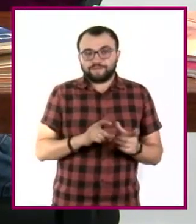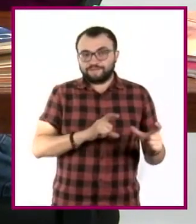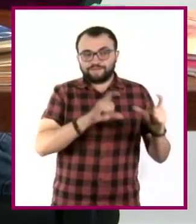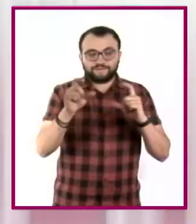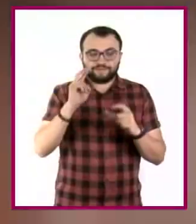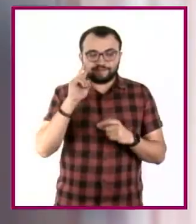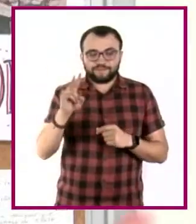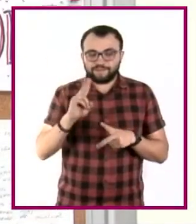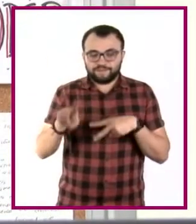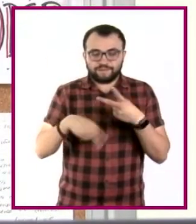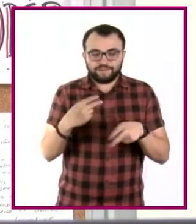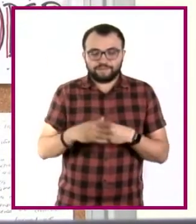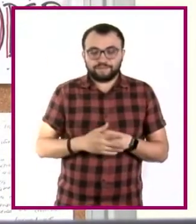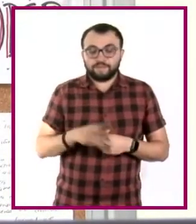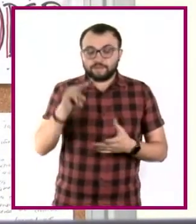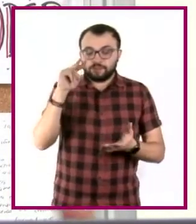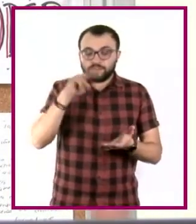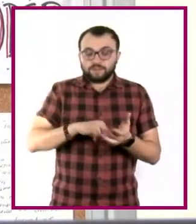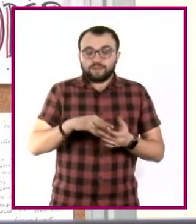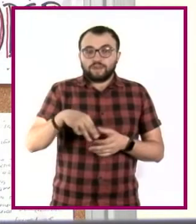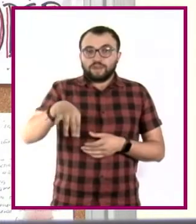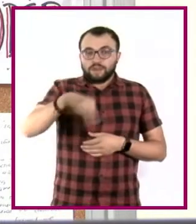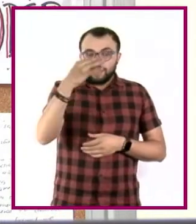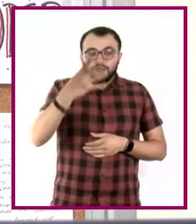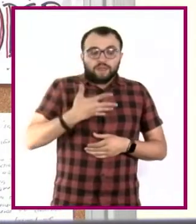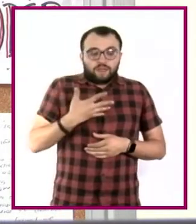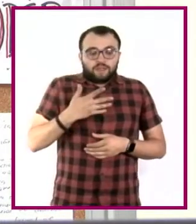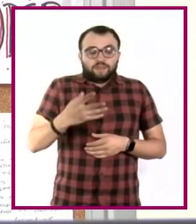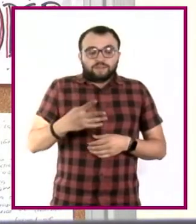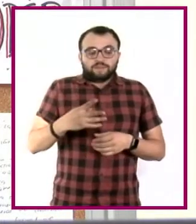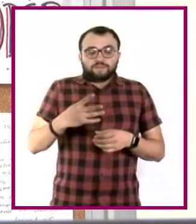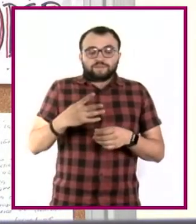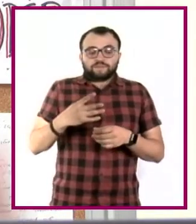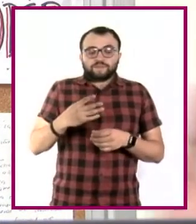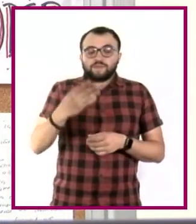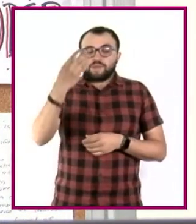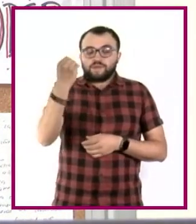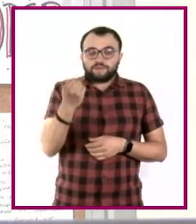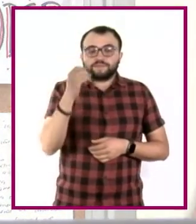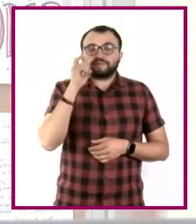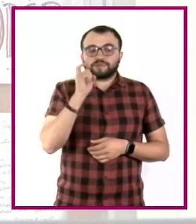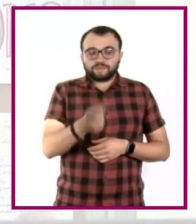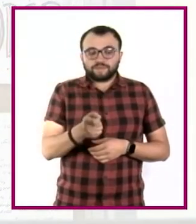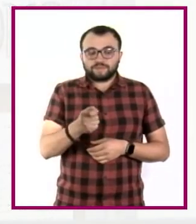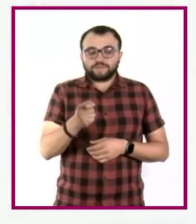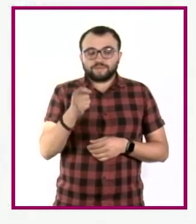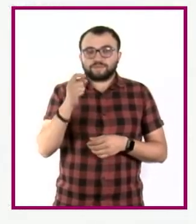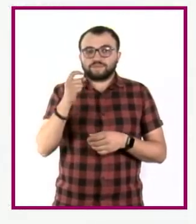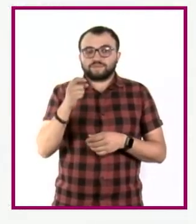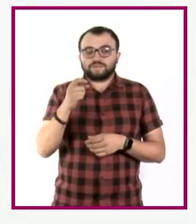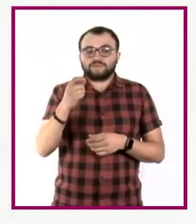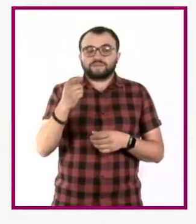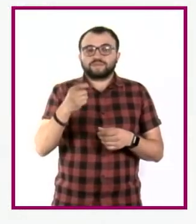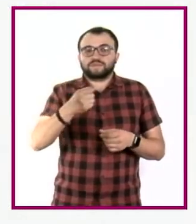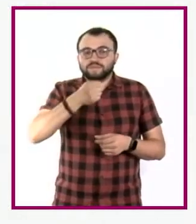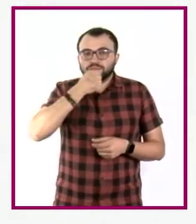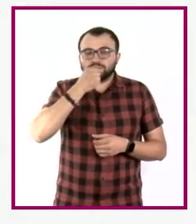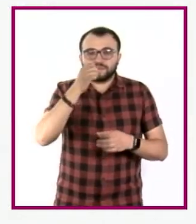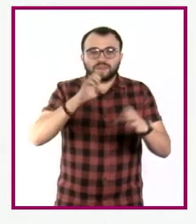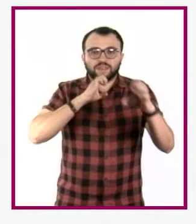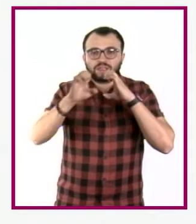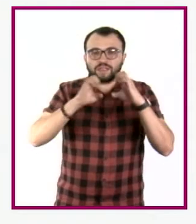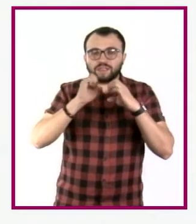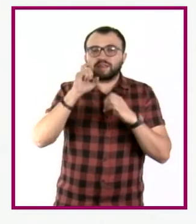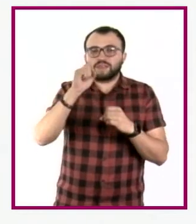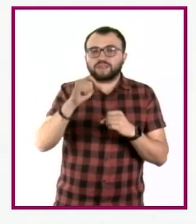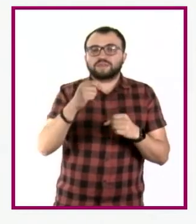¡Vamos! En 2014 se realizó la 9ª encuesta anual de escasez de talento, que entrevistó a más de 37,000